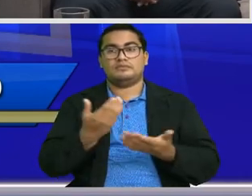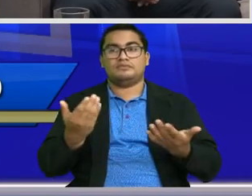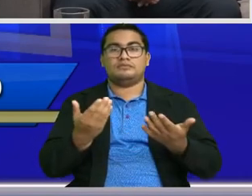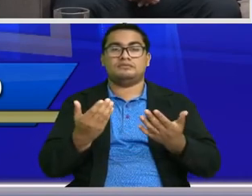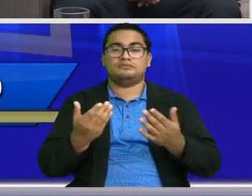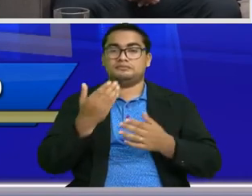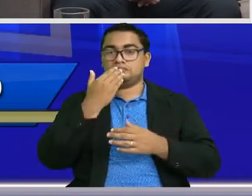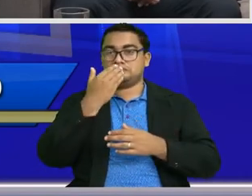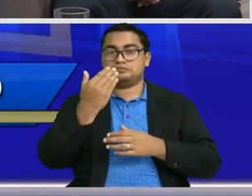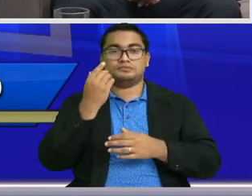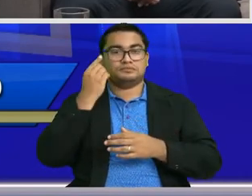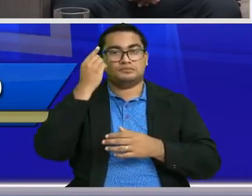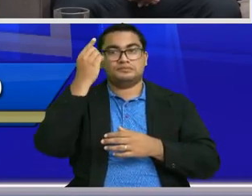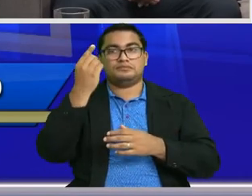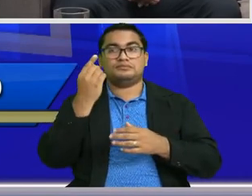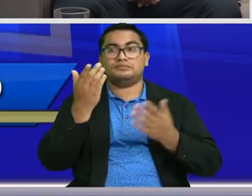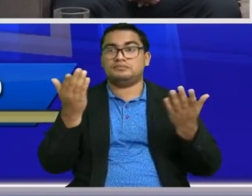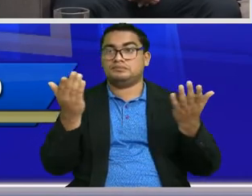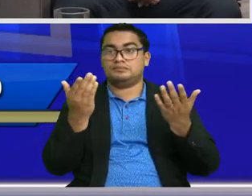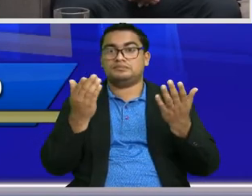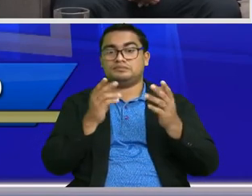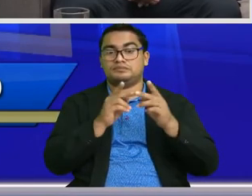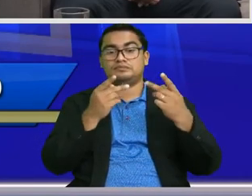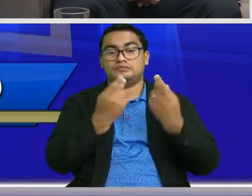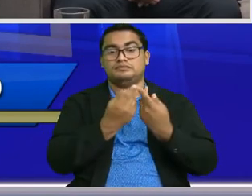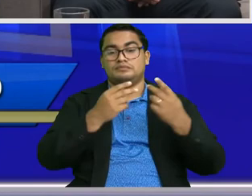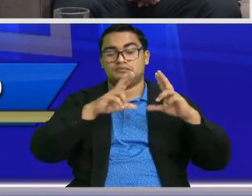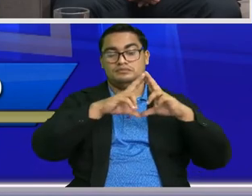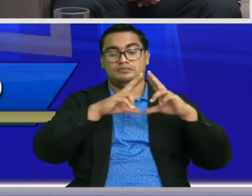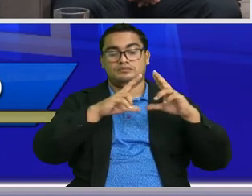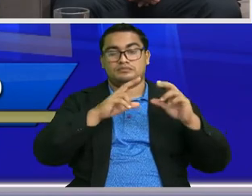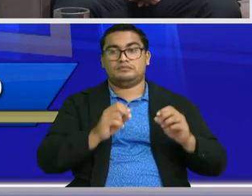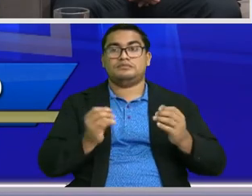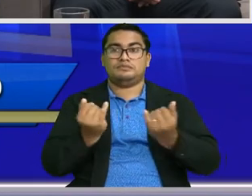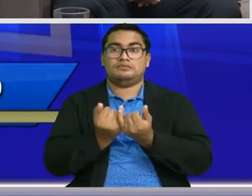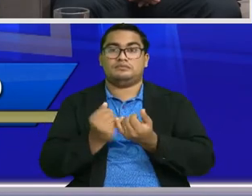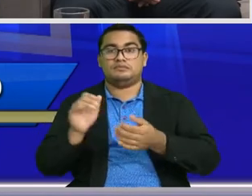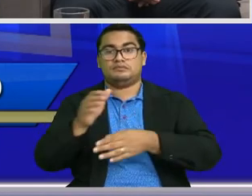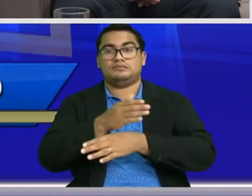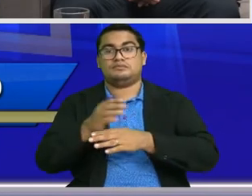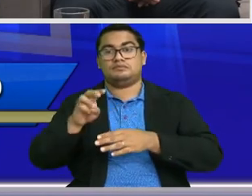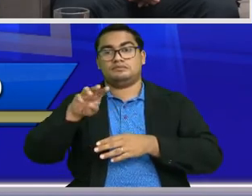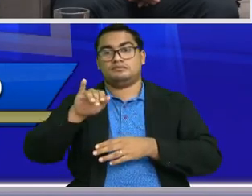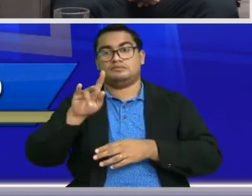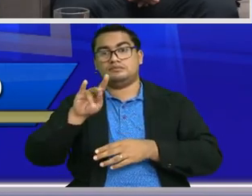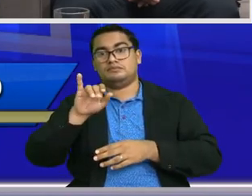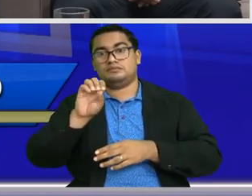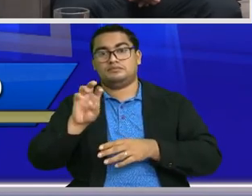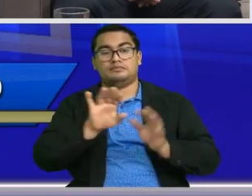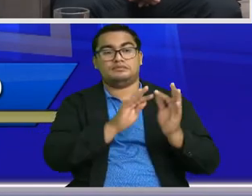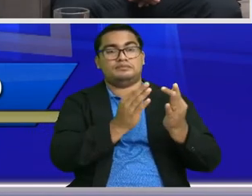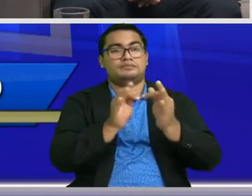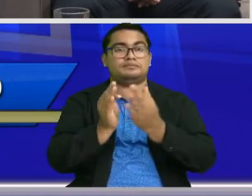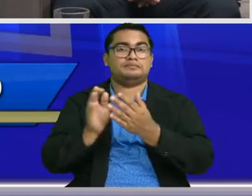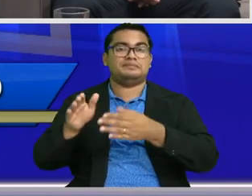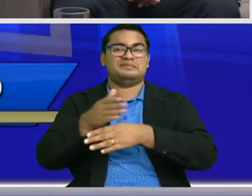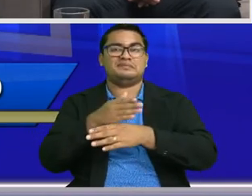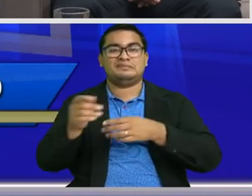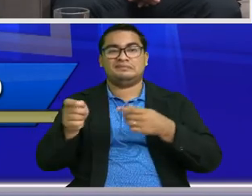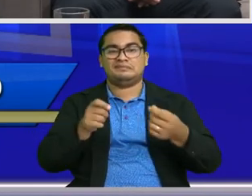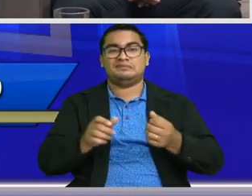de prosperidad para tanto para el pueblo de Nicaragua como para las MIPYMES y las familias que hoy están emprendiendo. Claro que sí, sin duda